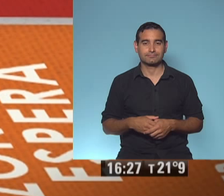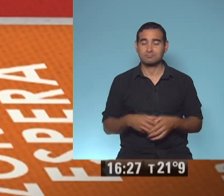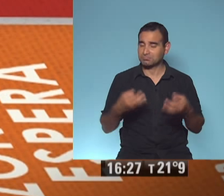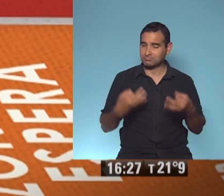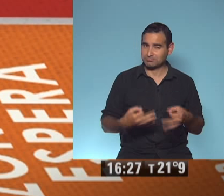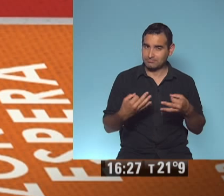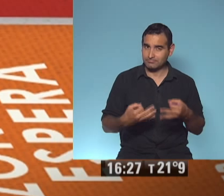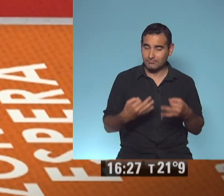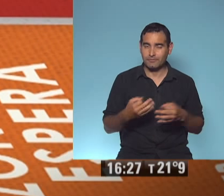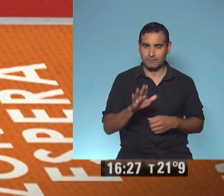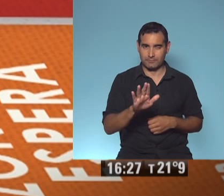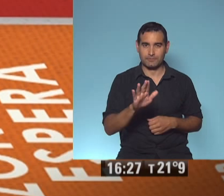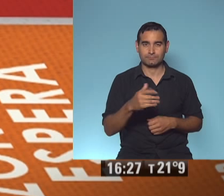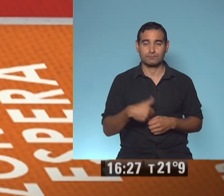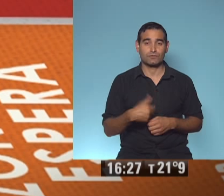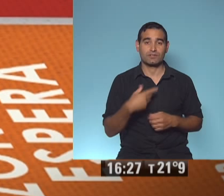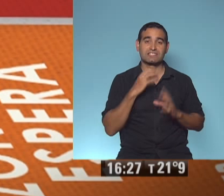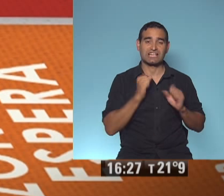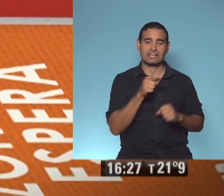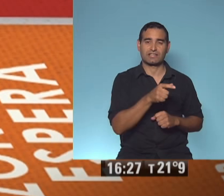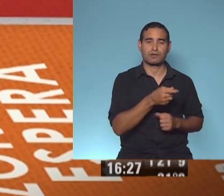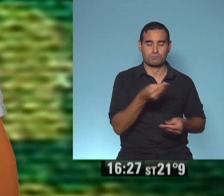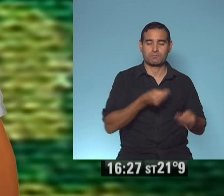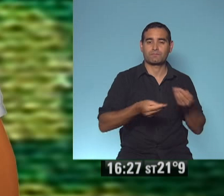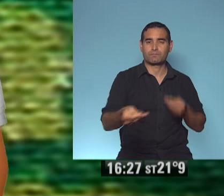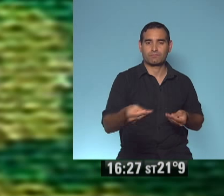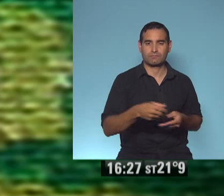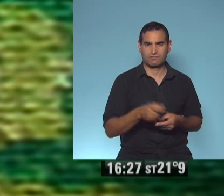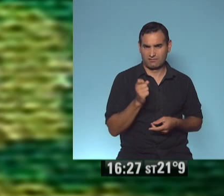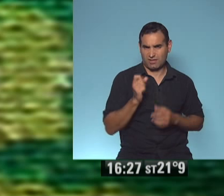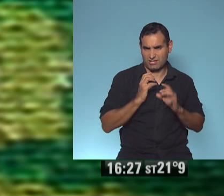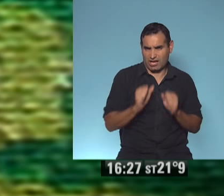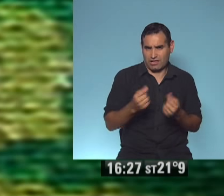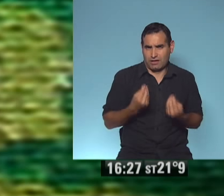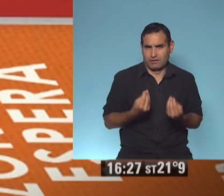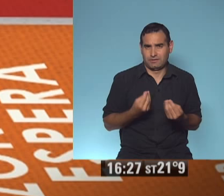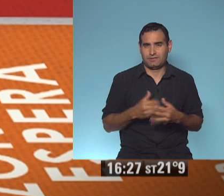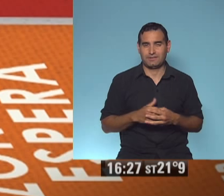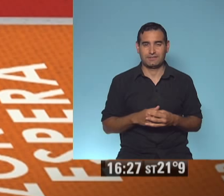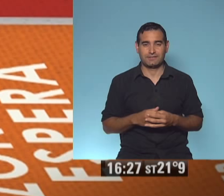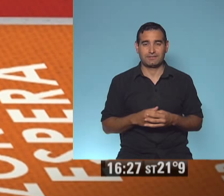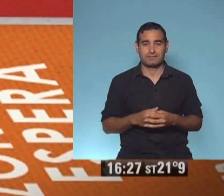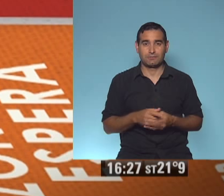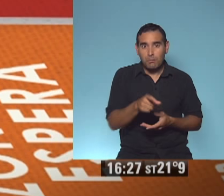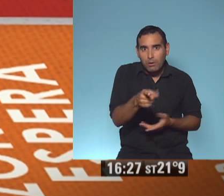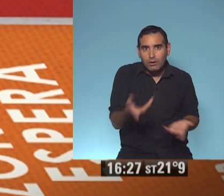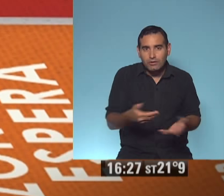Muy bien. Enseguida mi secretario le dará el vuelto. ¿Quién es tu secretario?